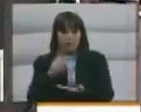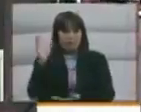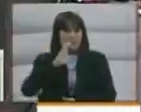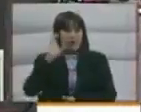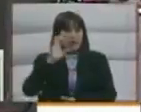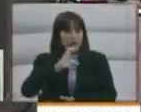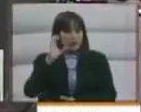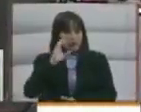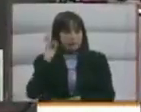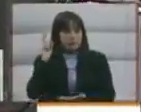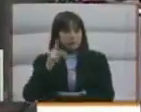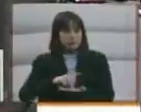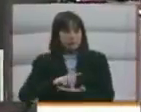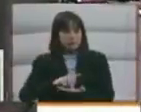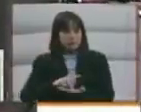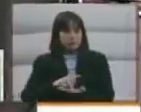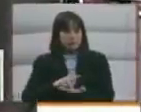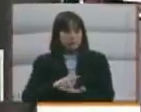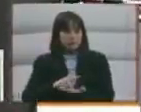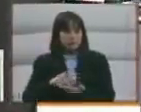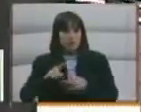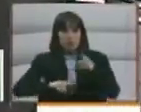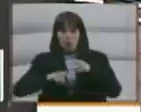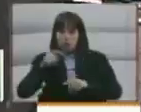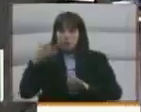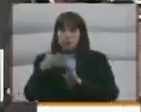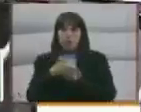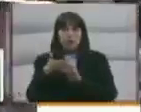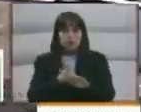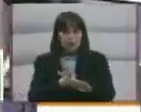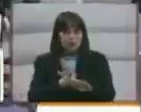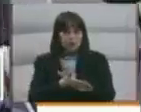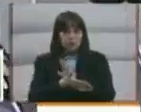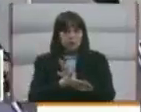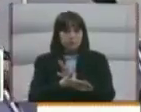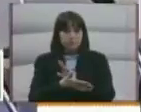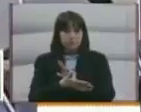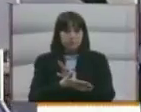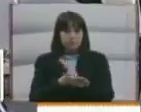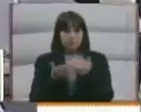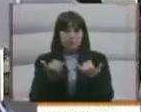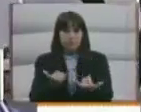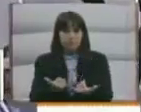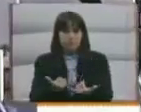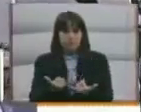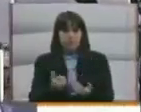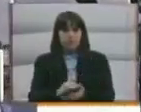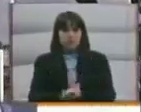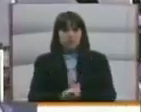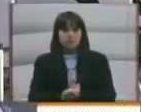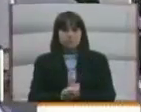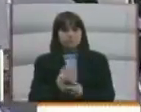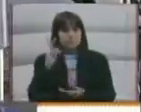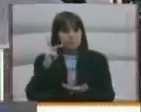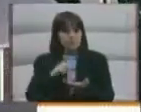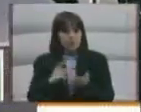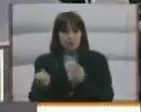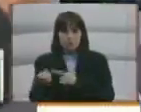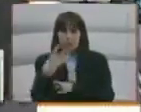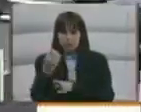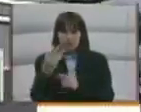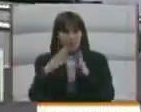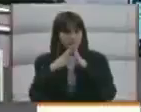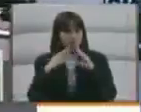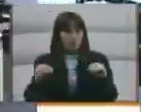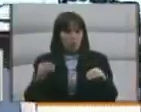pisaran Caracas. Y cosas pasaron inmediatamente. Llegan mensajes de todas partes. Por